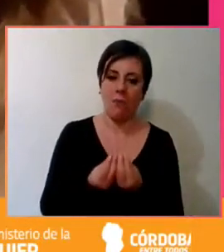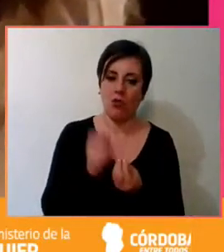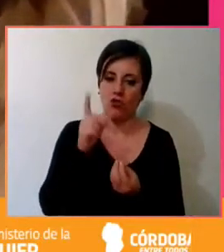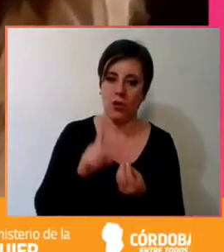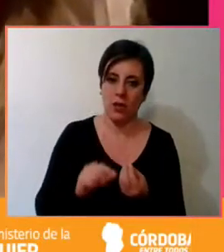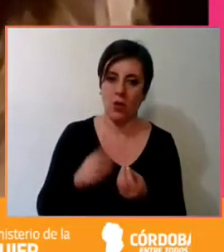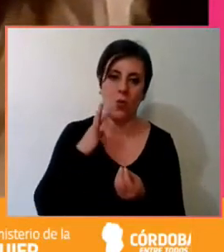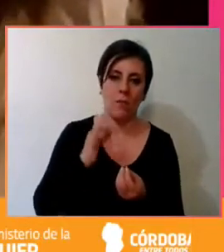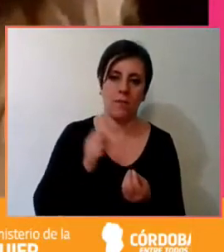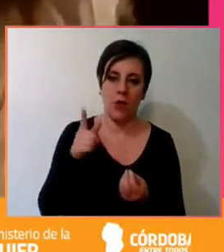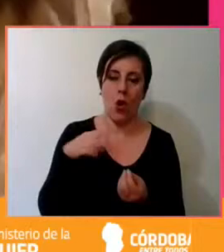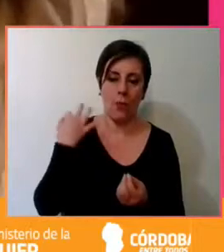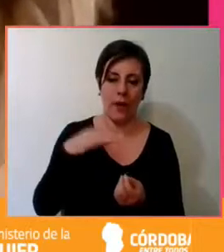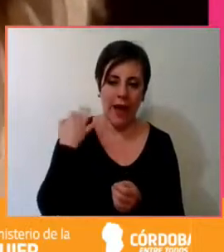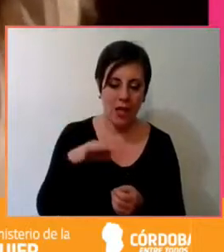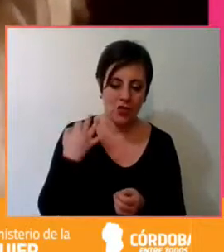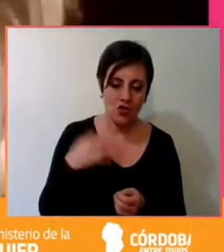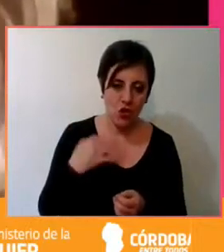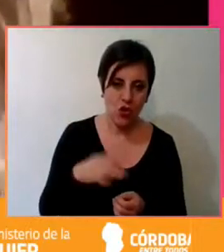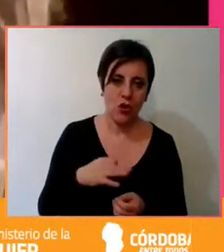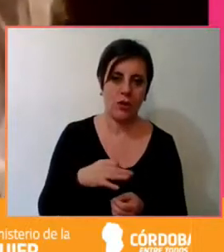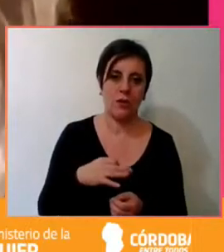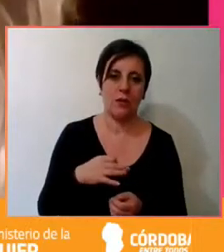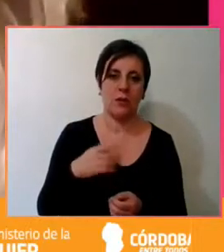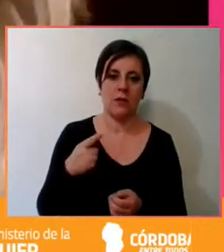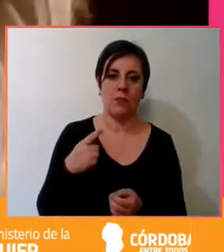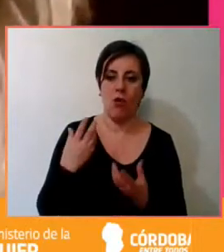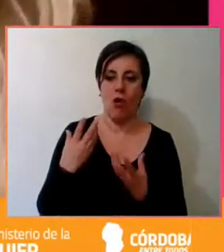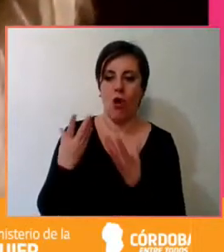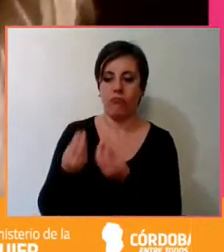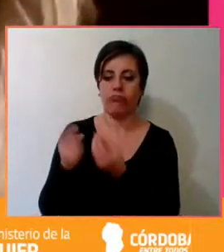cumplimiento de sus obligaciones y se hace una asesoría.